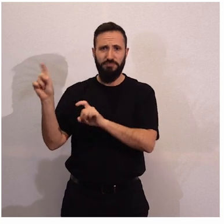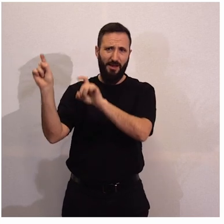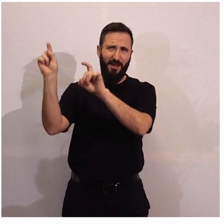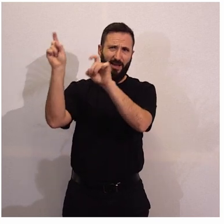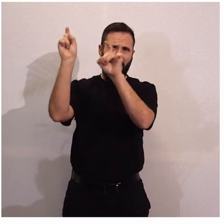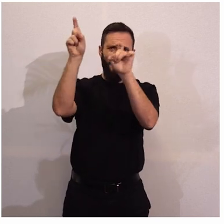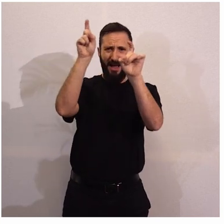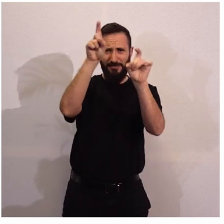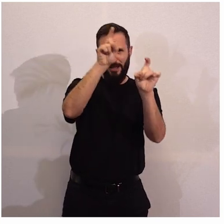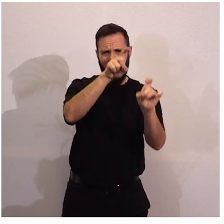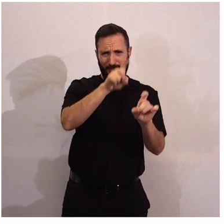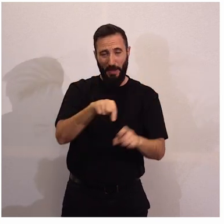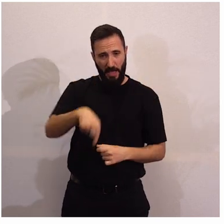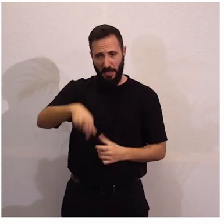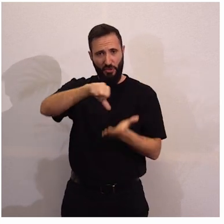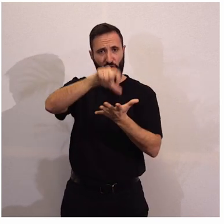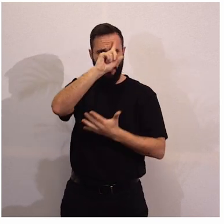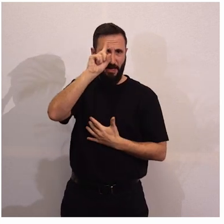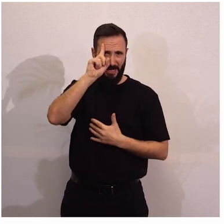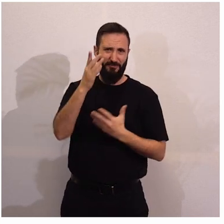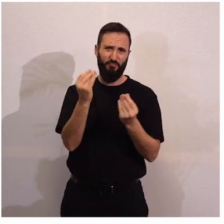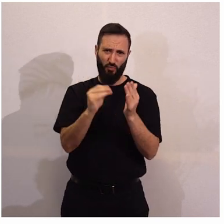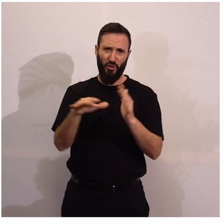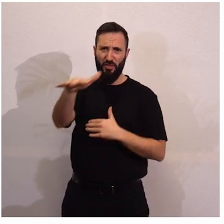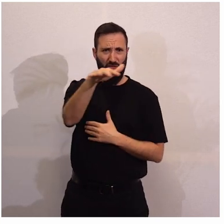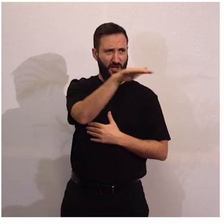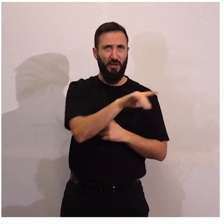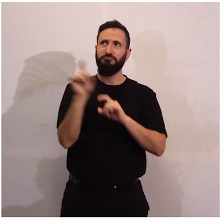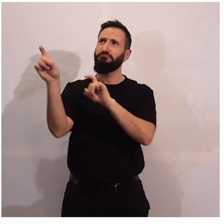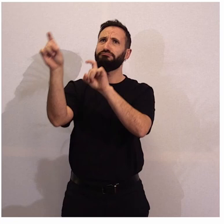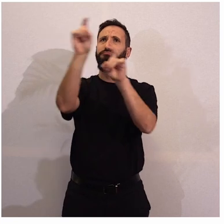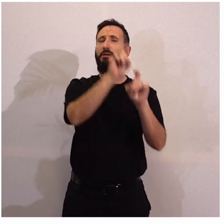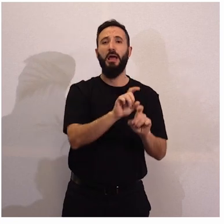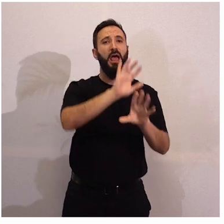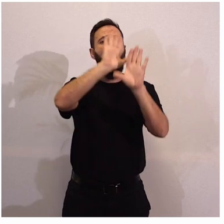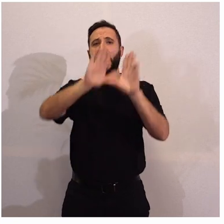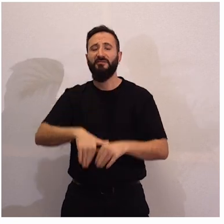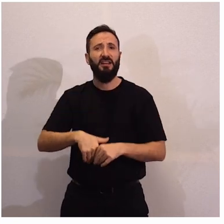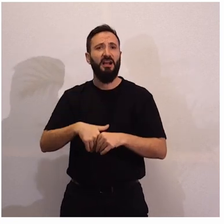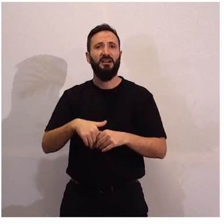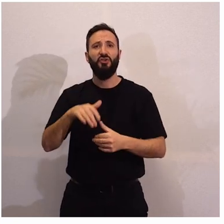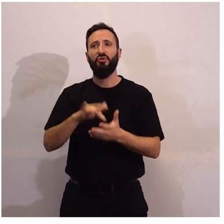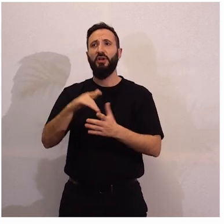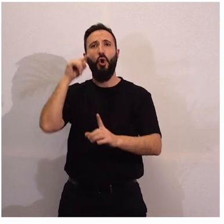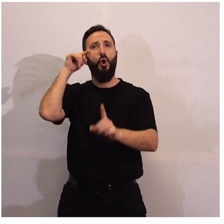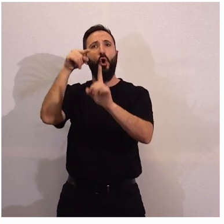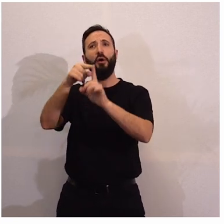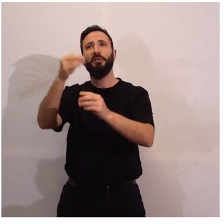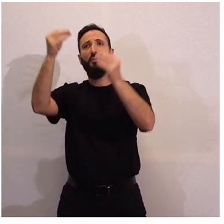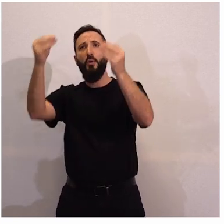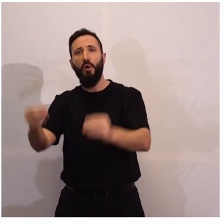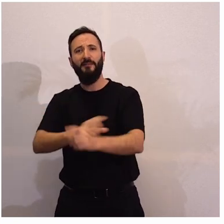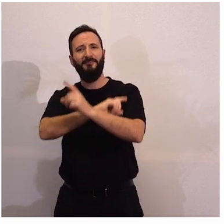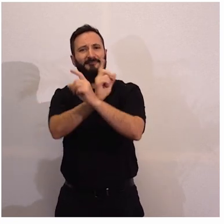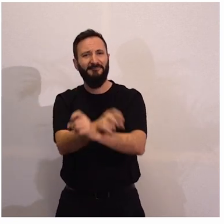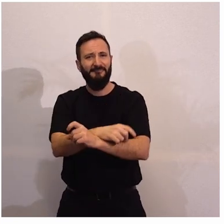sitios, aquí en Madrid, y bueno, en realidad nunca llegaba a buen fin porque de